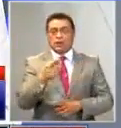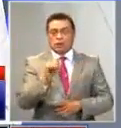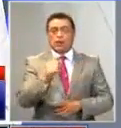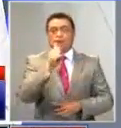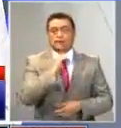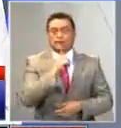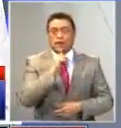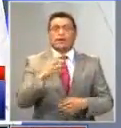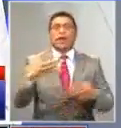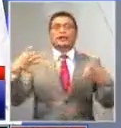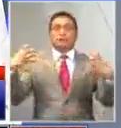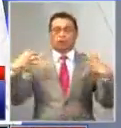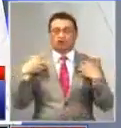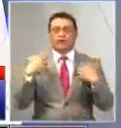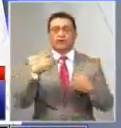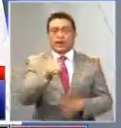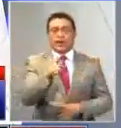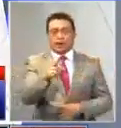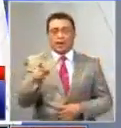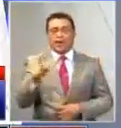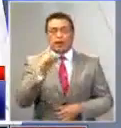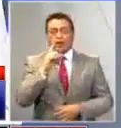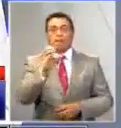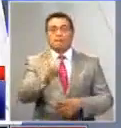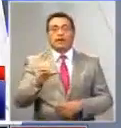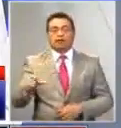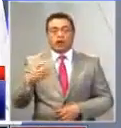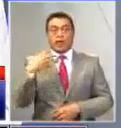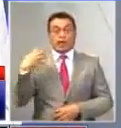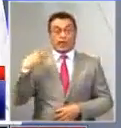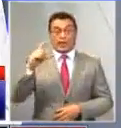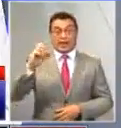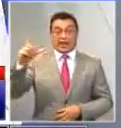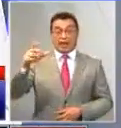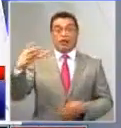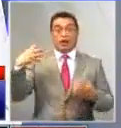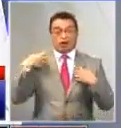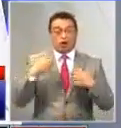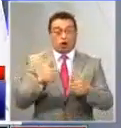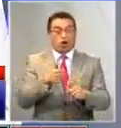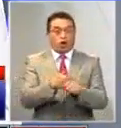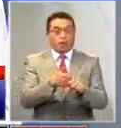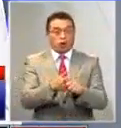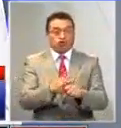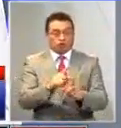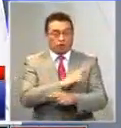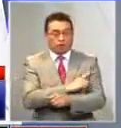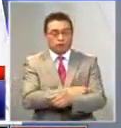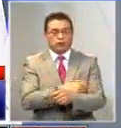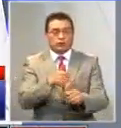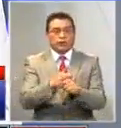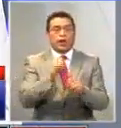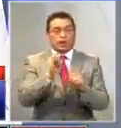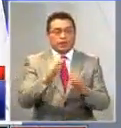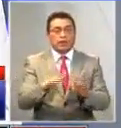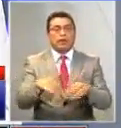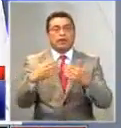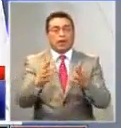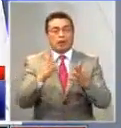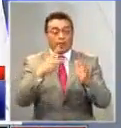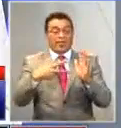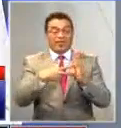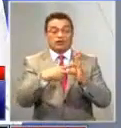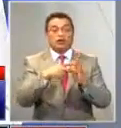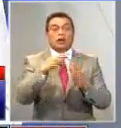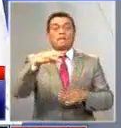de responsabilidad de aquellas personas que estaban generales a cargo del Comando de Apoyo a las Fuerzas y también general a cargo de la División de Mantenimiento. Yo no